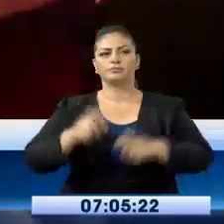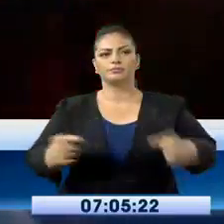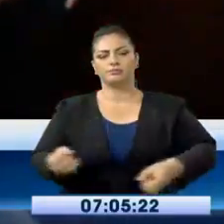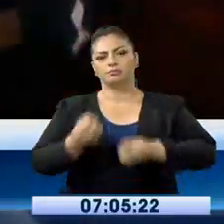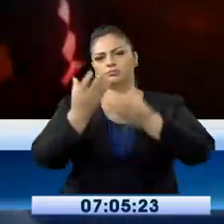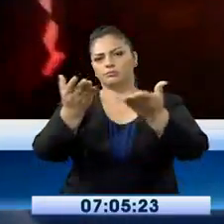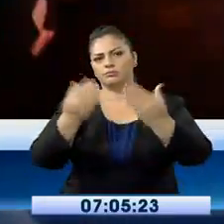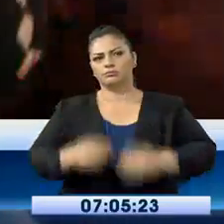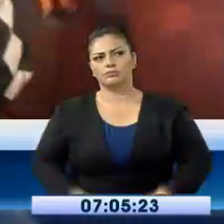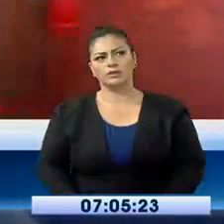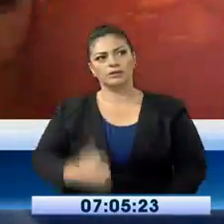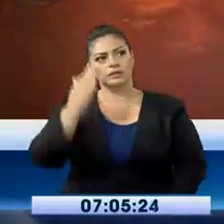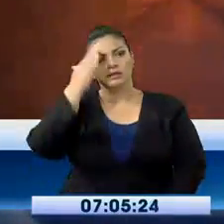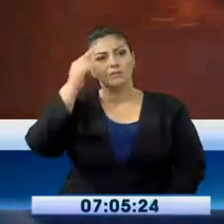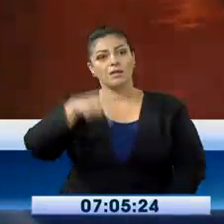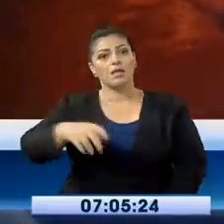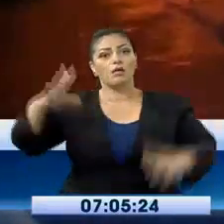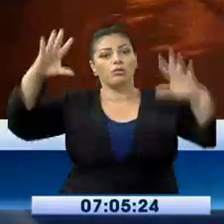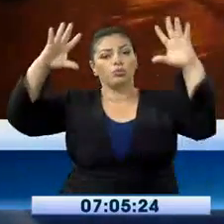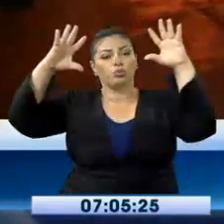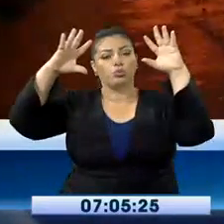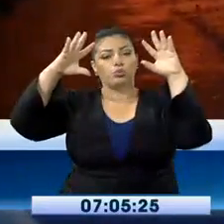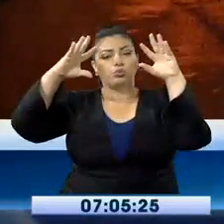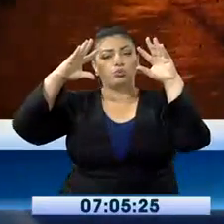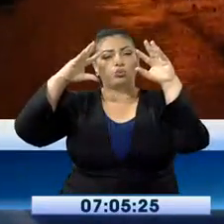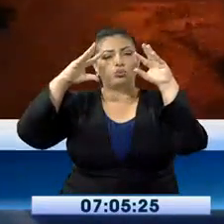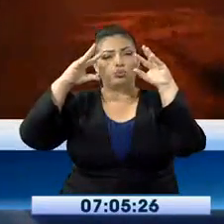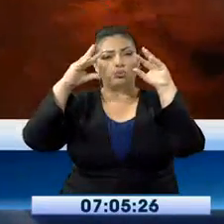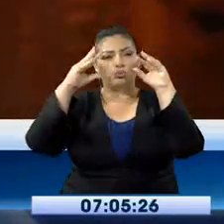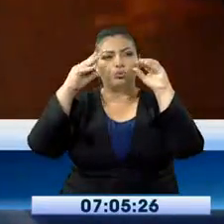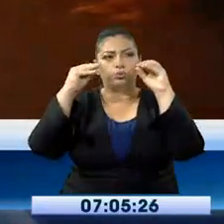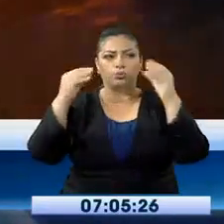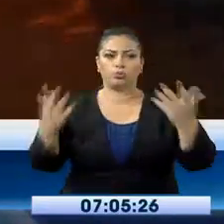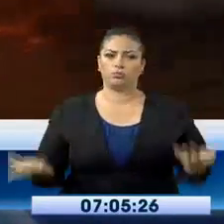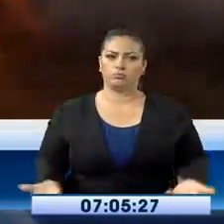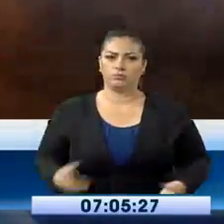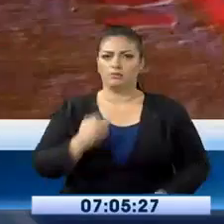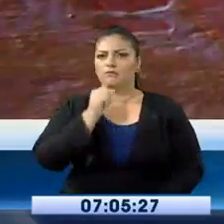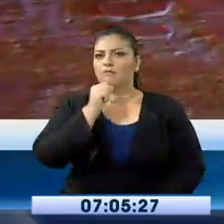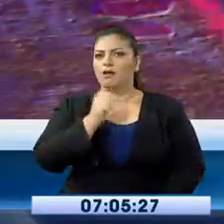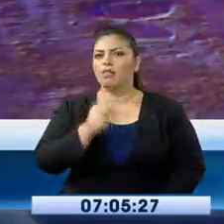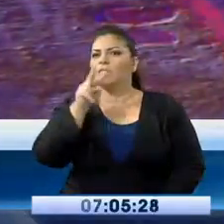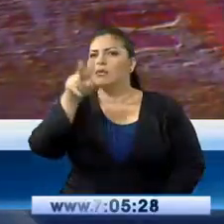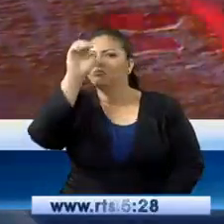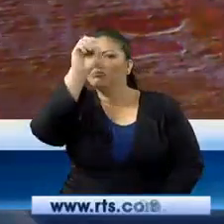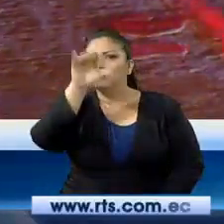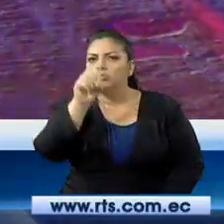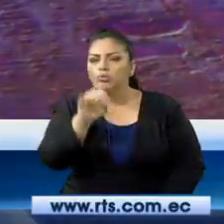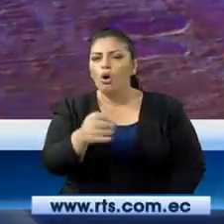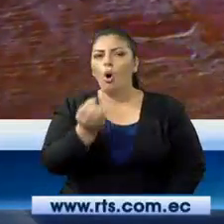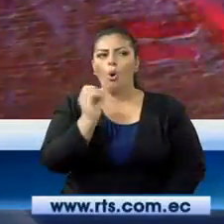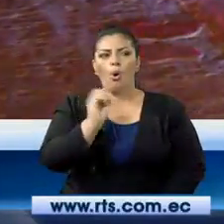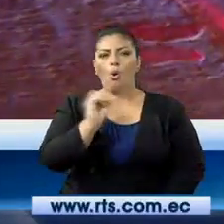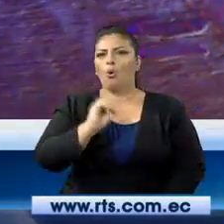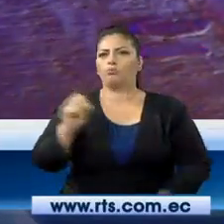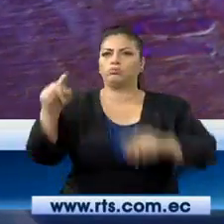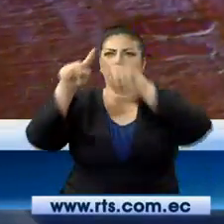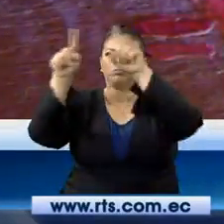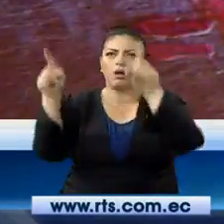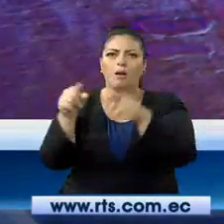malestar por la oscuridad de la zona y la supuesta falta de señalización, que al parecer